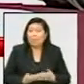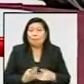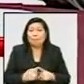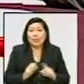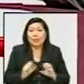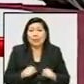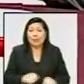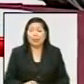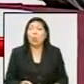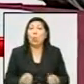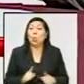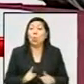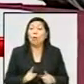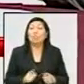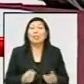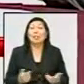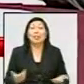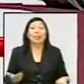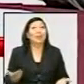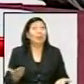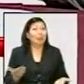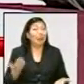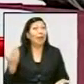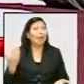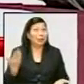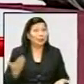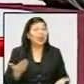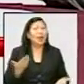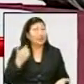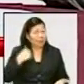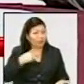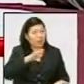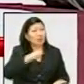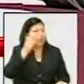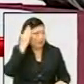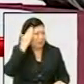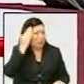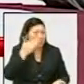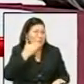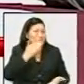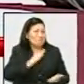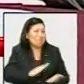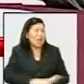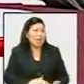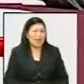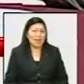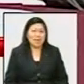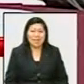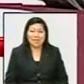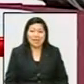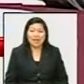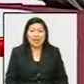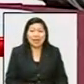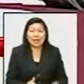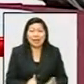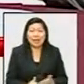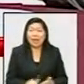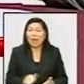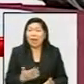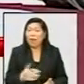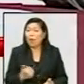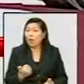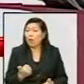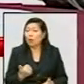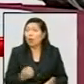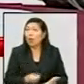sin embargo, cuando el río suena, por piedras trae, sabemos. ¿Y qué nos hemos enterado? De que hay otro